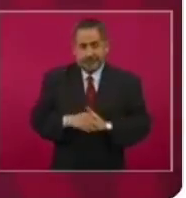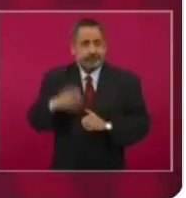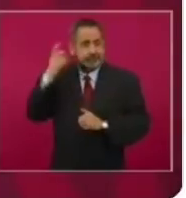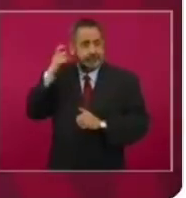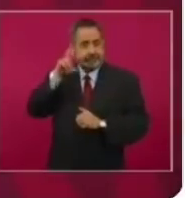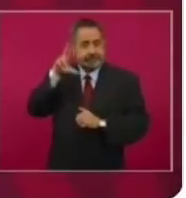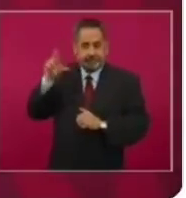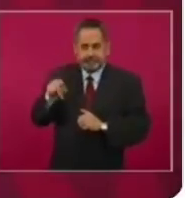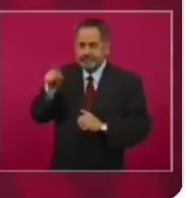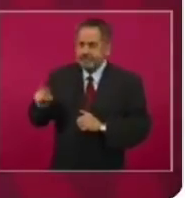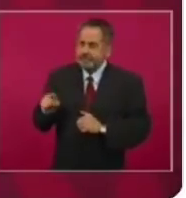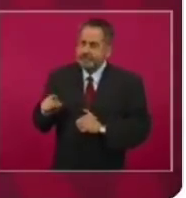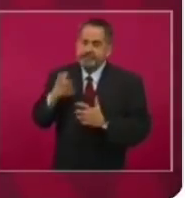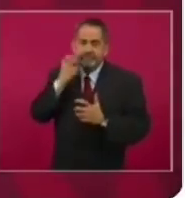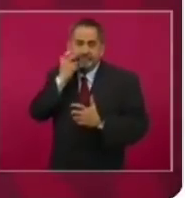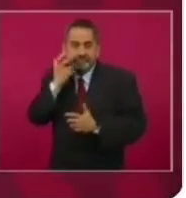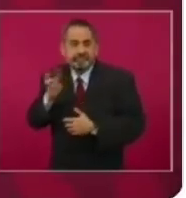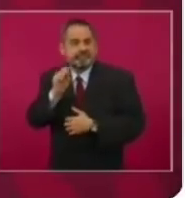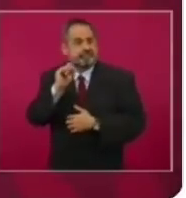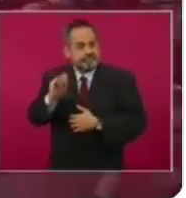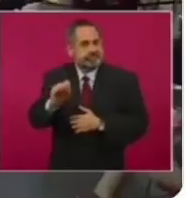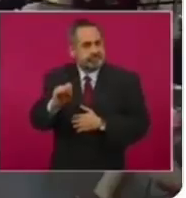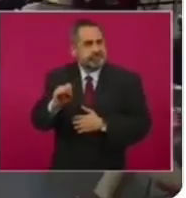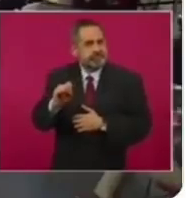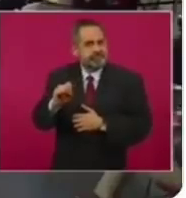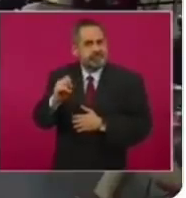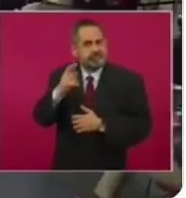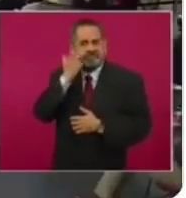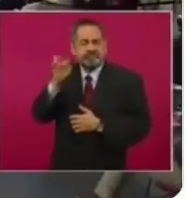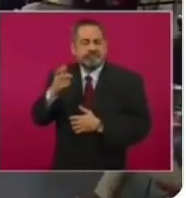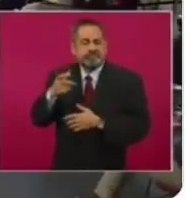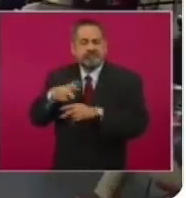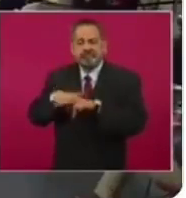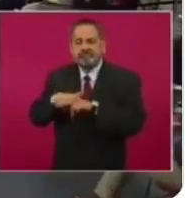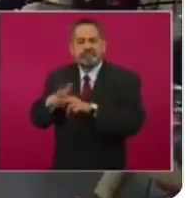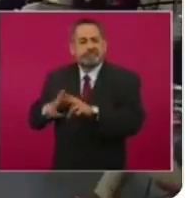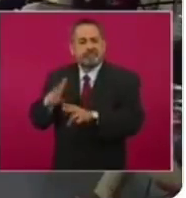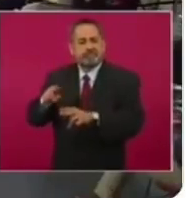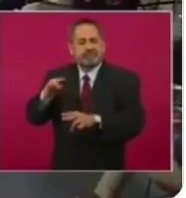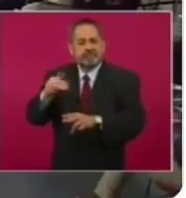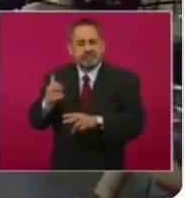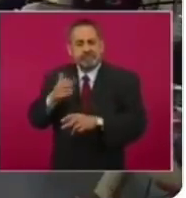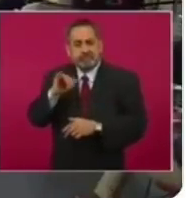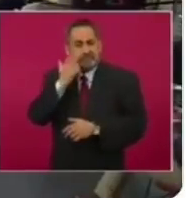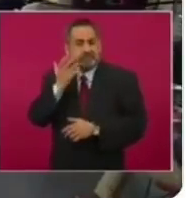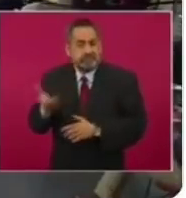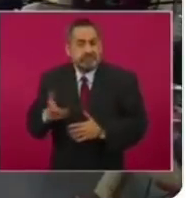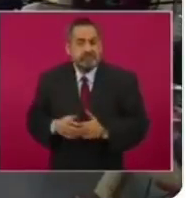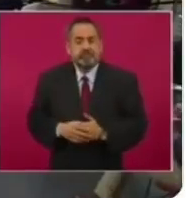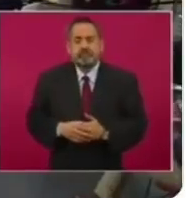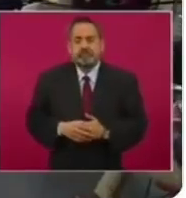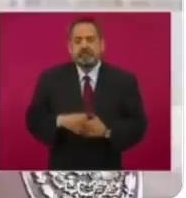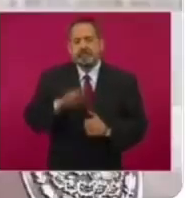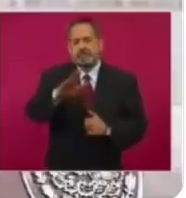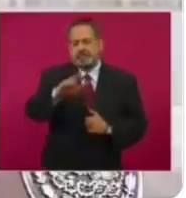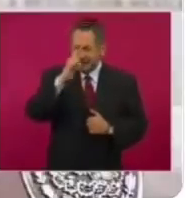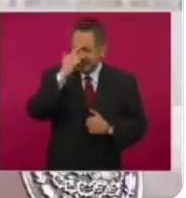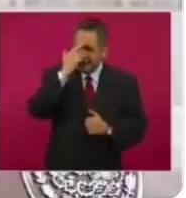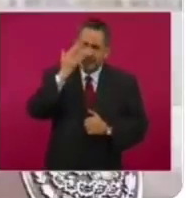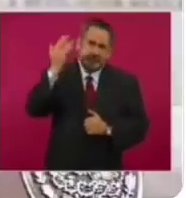quintana roo quiere el 30 ya yo recuerdo fue hace como